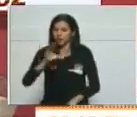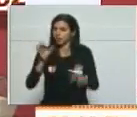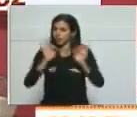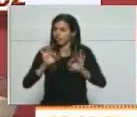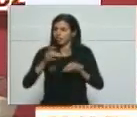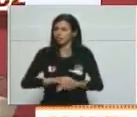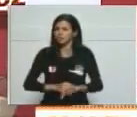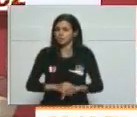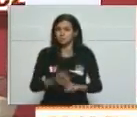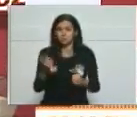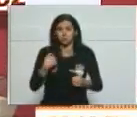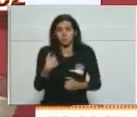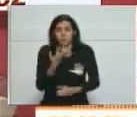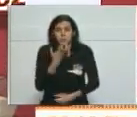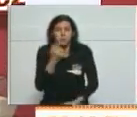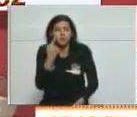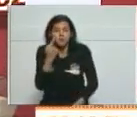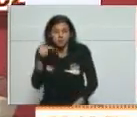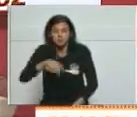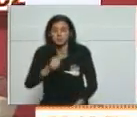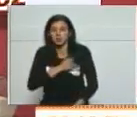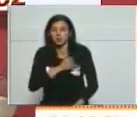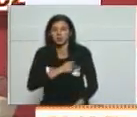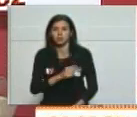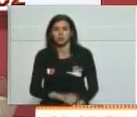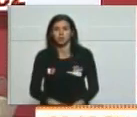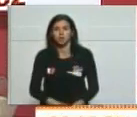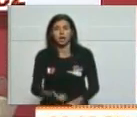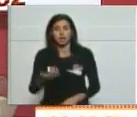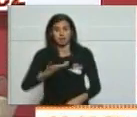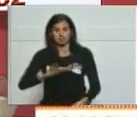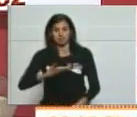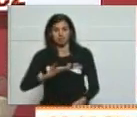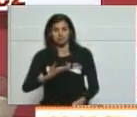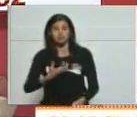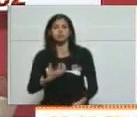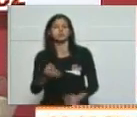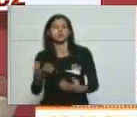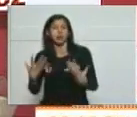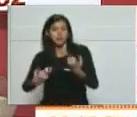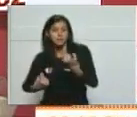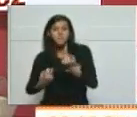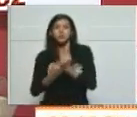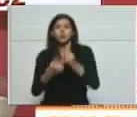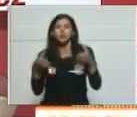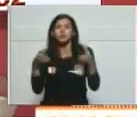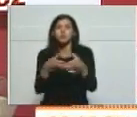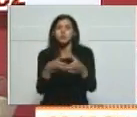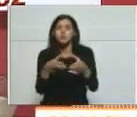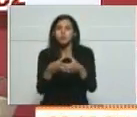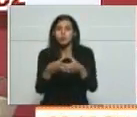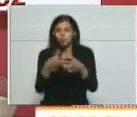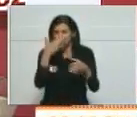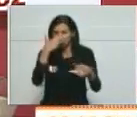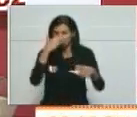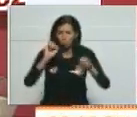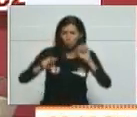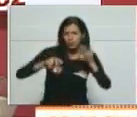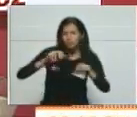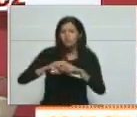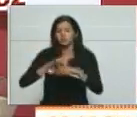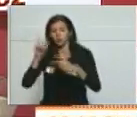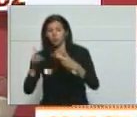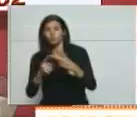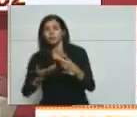el alcalde salió con los guarimberos encapuchados a su lado. Yo me fijaría en Miranda, que el gobernador salió con un megáfono en la mano,